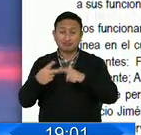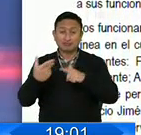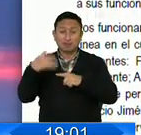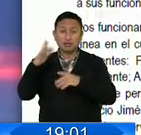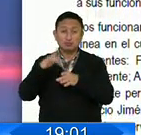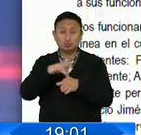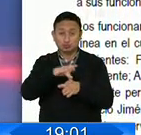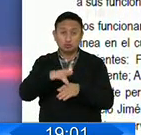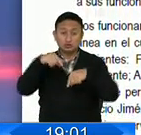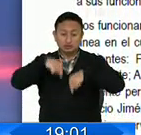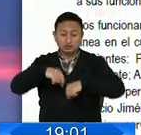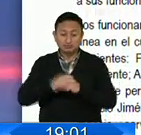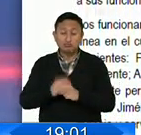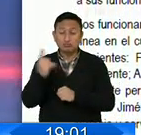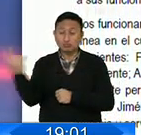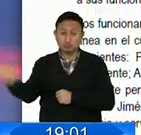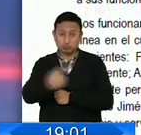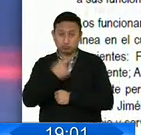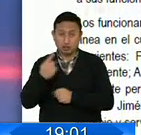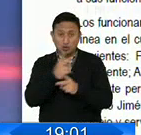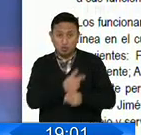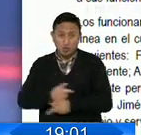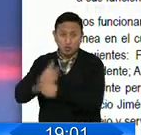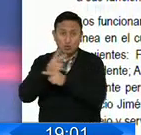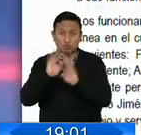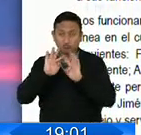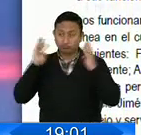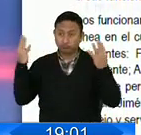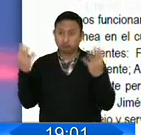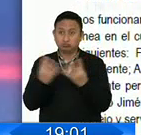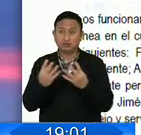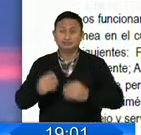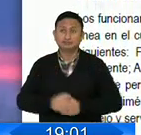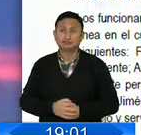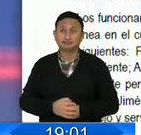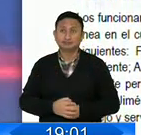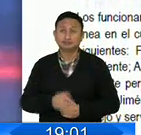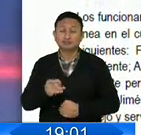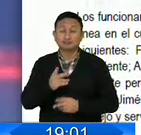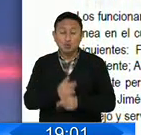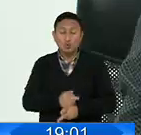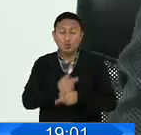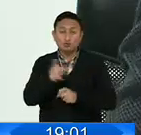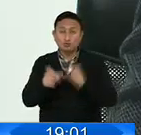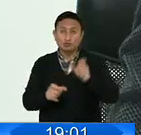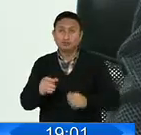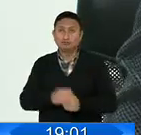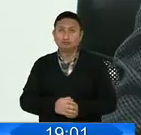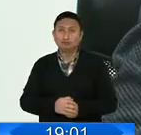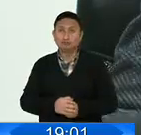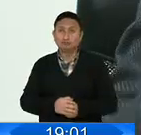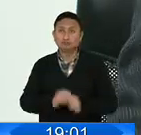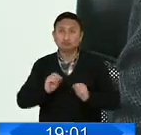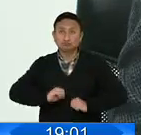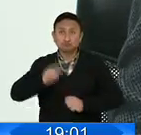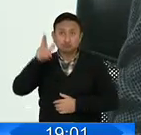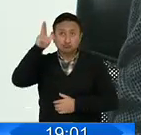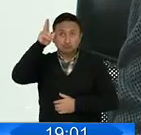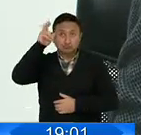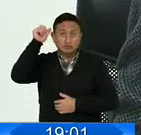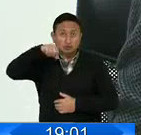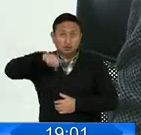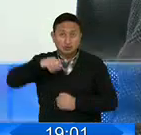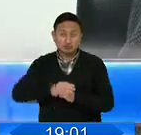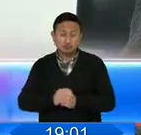obligan a crear un cerco epidemiológico en su entorno más cercano, sus cuidadores. Y creo que para garantizar la institucionalidad del